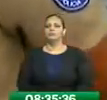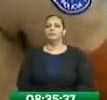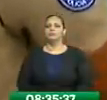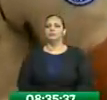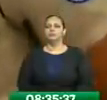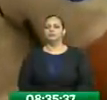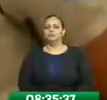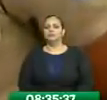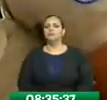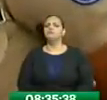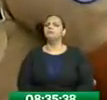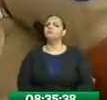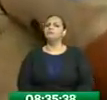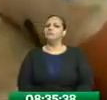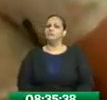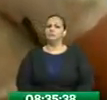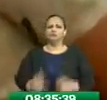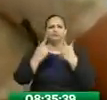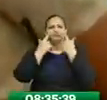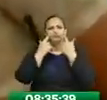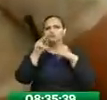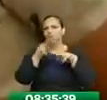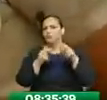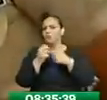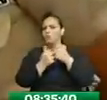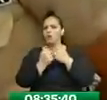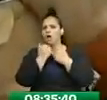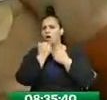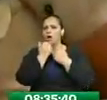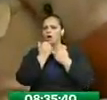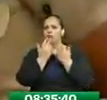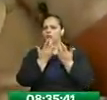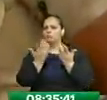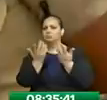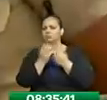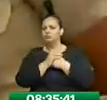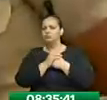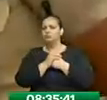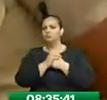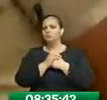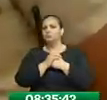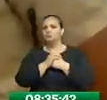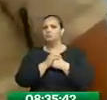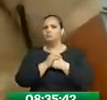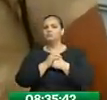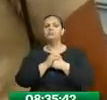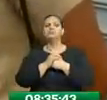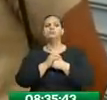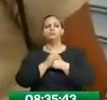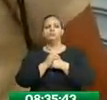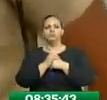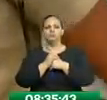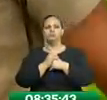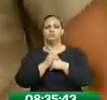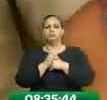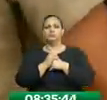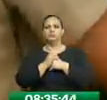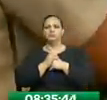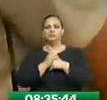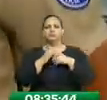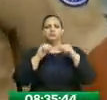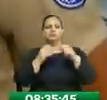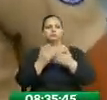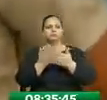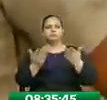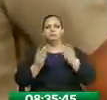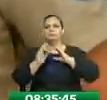¿Qué han encontrado ustedes, por ejemplo, algún desmane, alguna preocupación, alguna ayuda a la ciudadanía? ¿Qué han encontrado? Claro, por supuesto. Nosotros con la ciudadanía